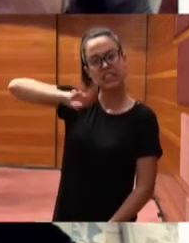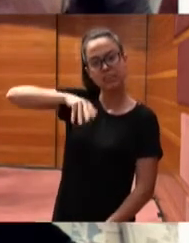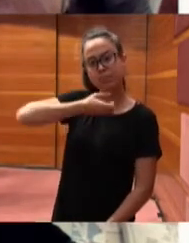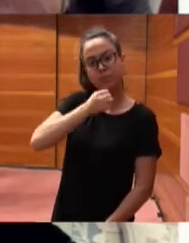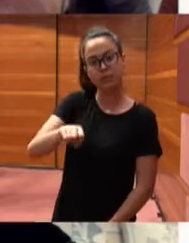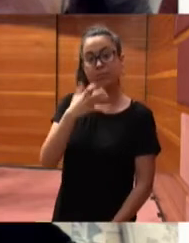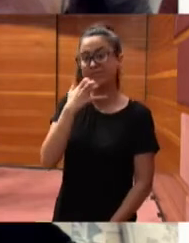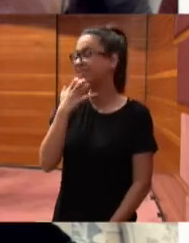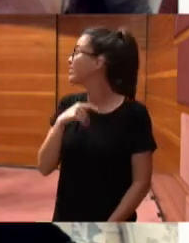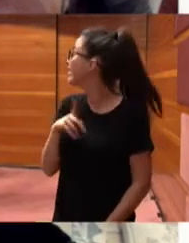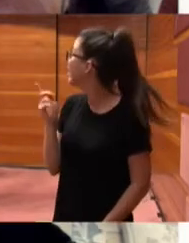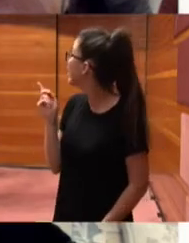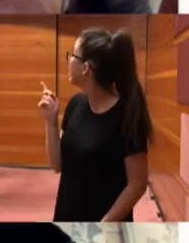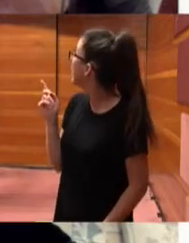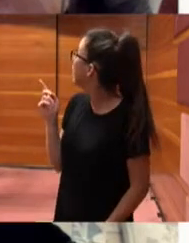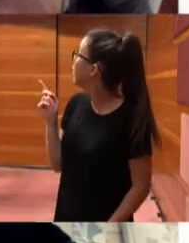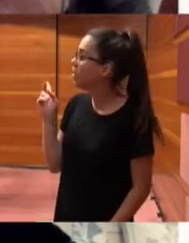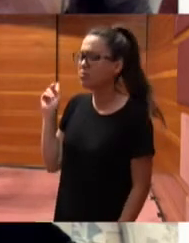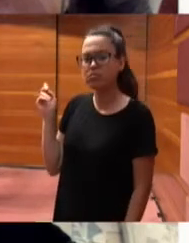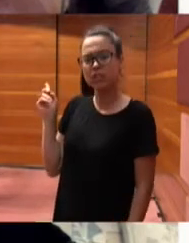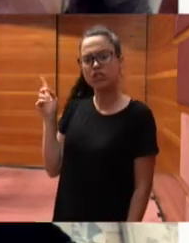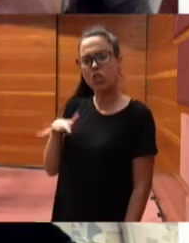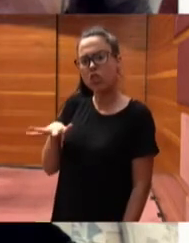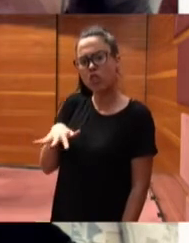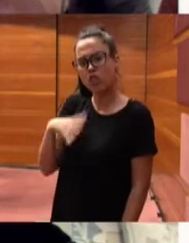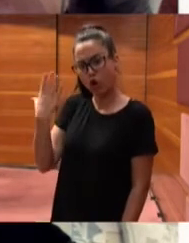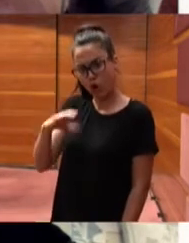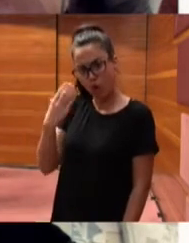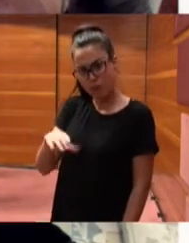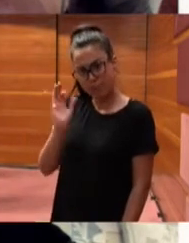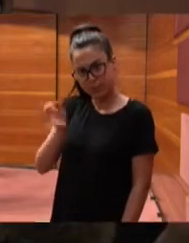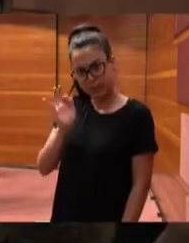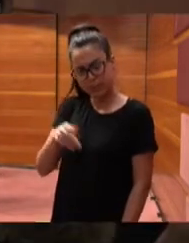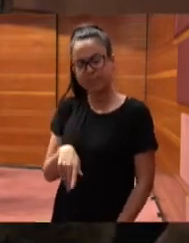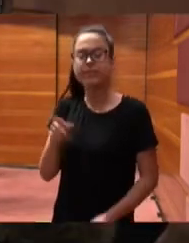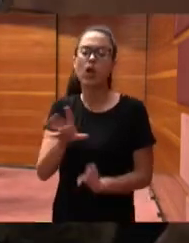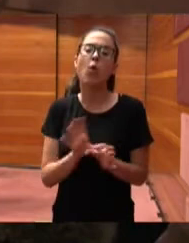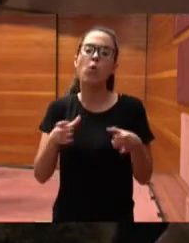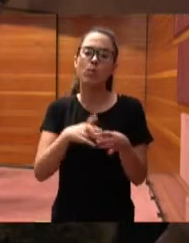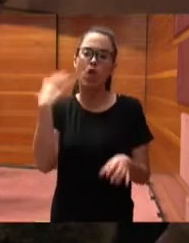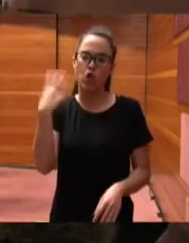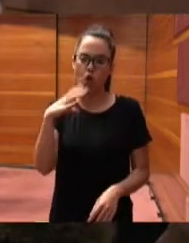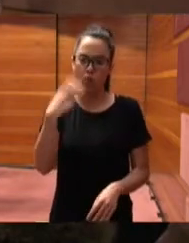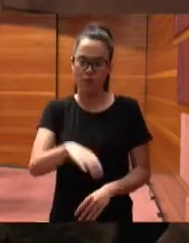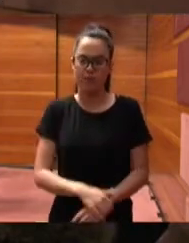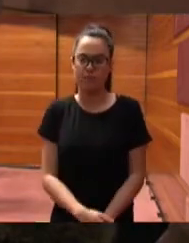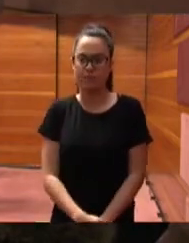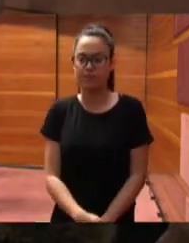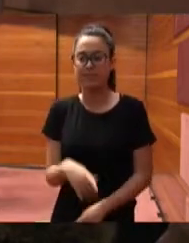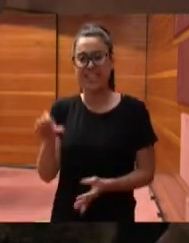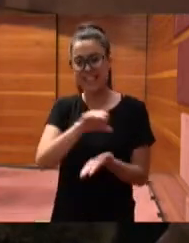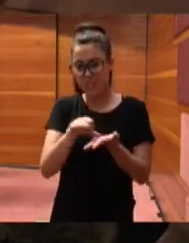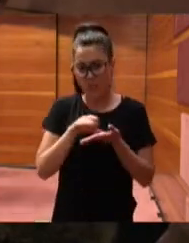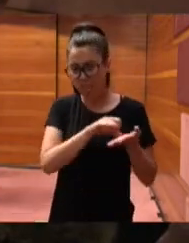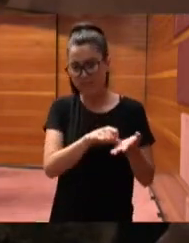información aquí, mira, esto es, ¿dónde fue esto? Ahora en Colombia, ¿no? Este fue un grupo que montamos en Colombia. Estos ciudadanos estaban formando